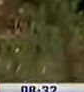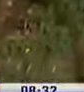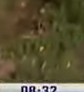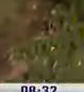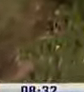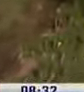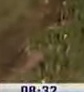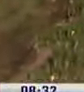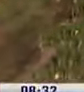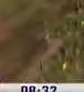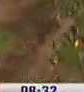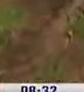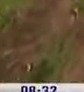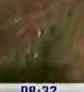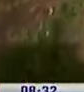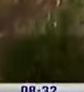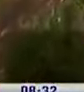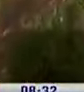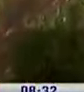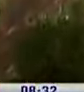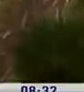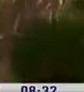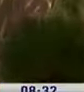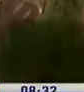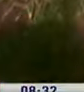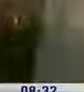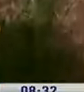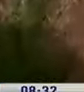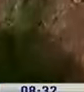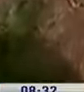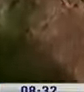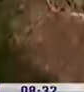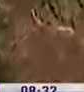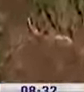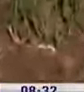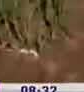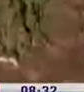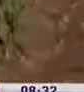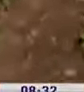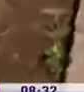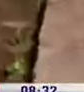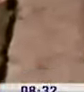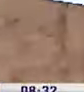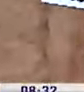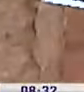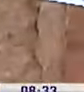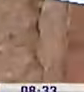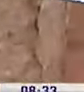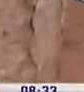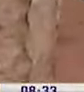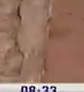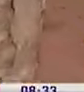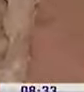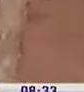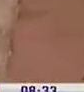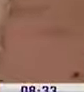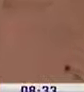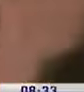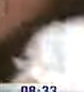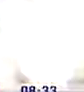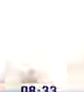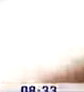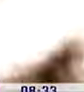Todo, ahí le quiero ver. Ahí le quiero ver. Y el popó, vea. Los capulines ahí